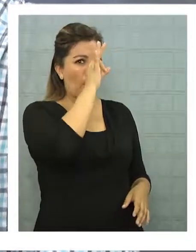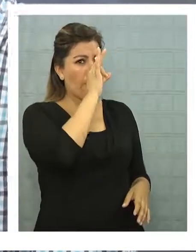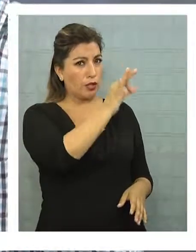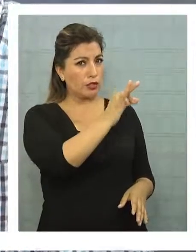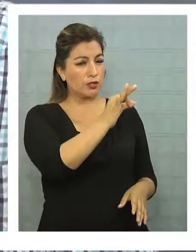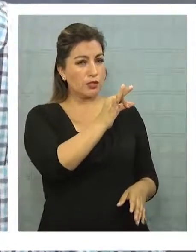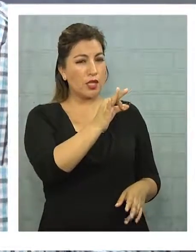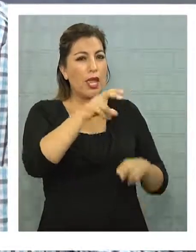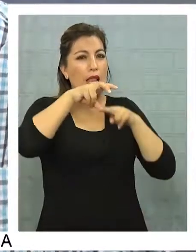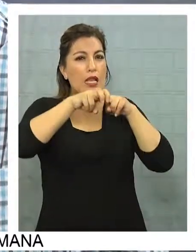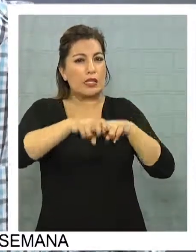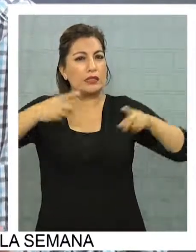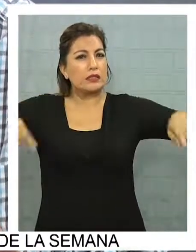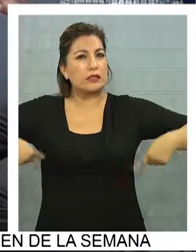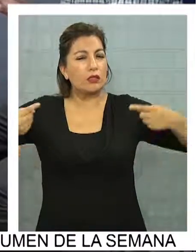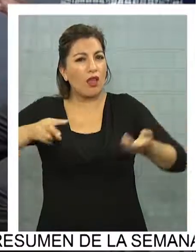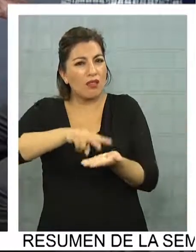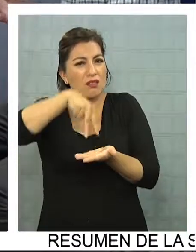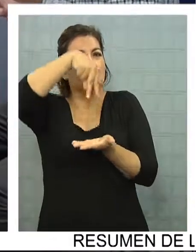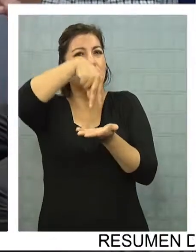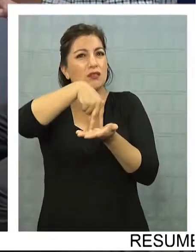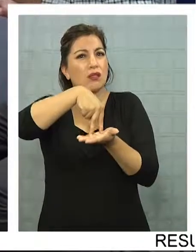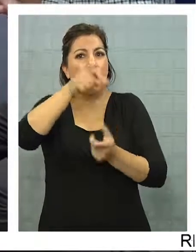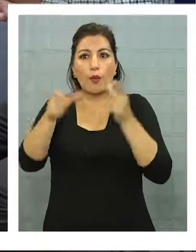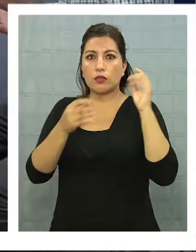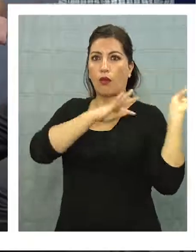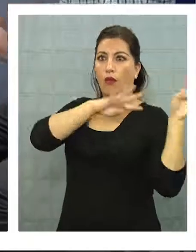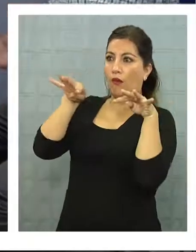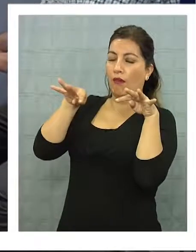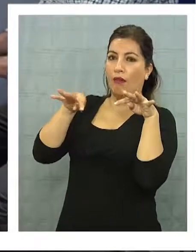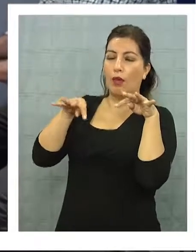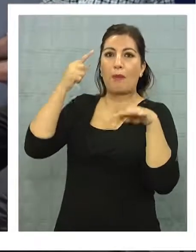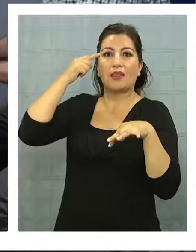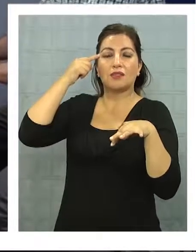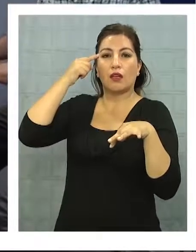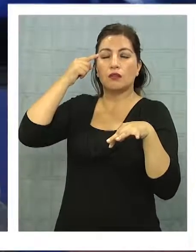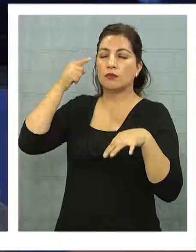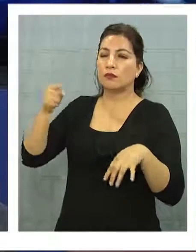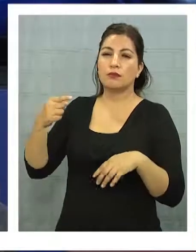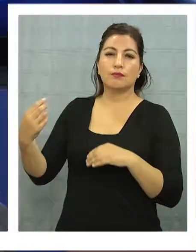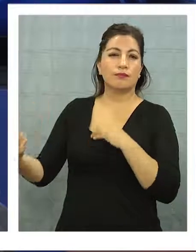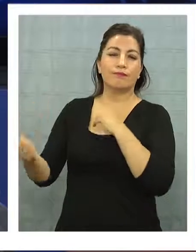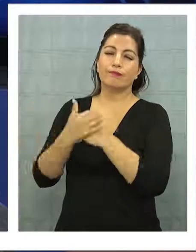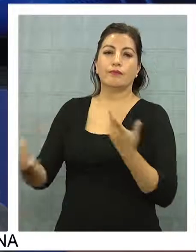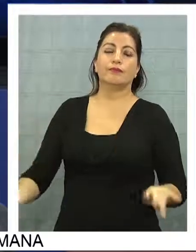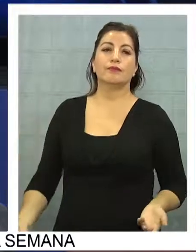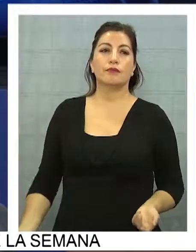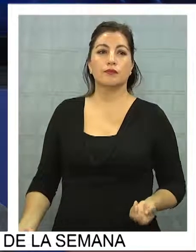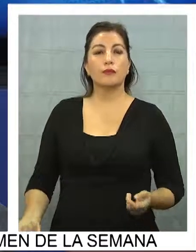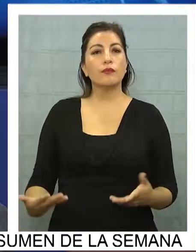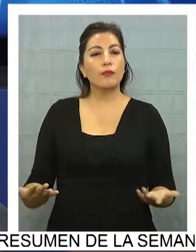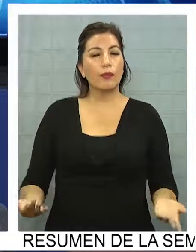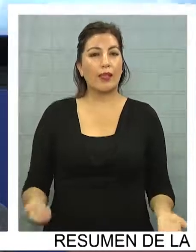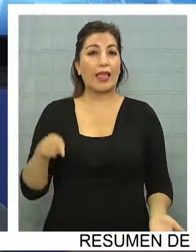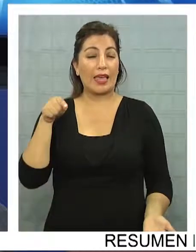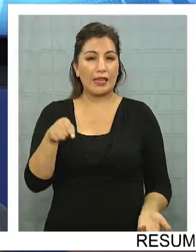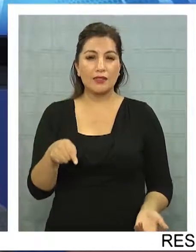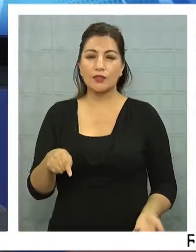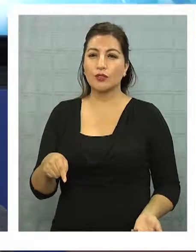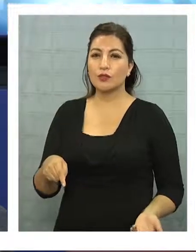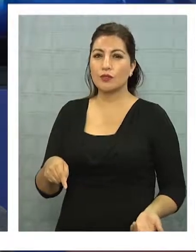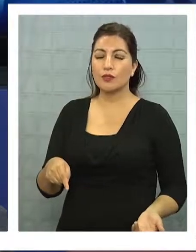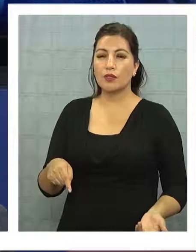España no ha juzgado a uno solo de los responsables, no juzgó a uno solo de los responsables de todos los crímenes que se cometieron durante la guerra civil